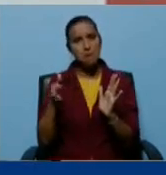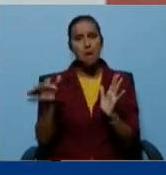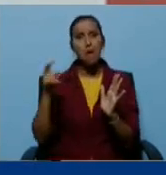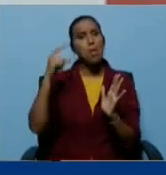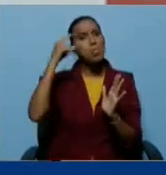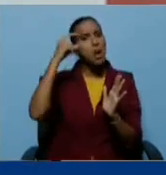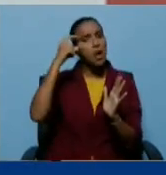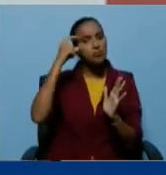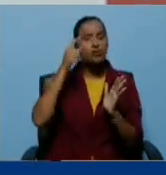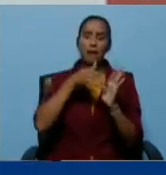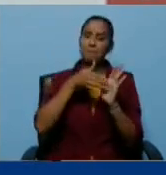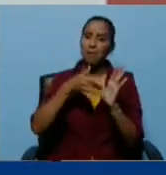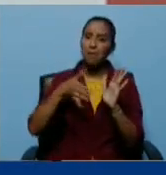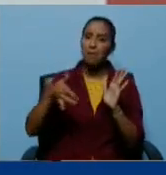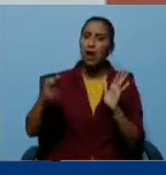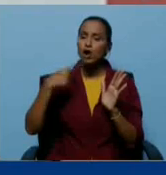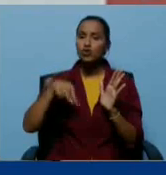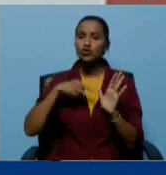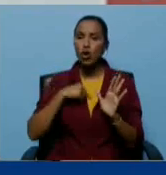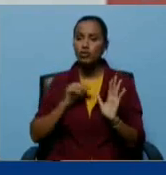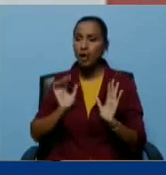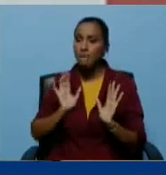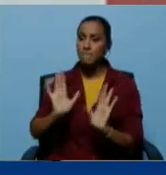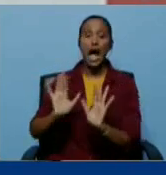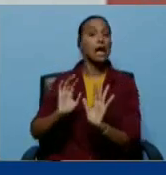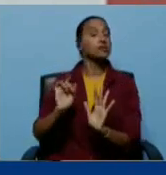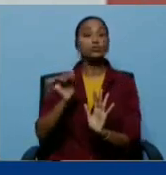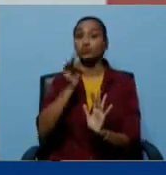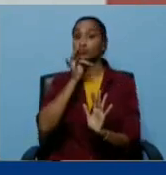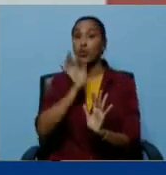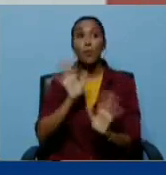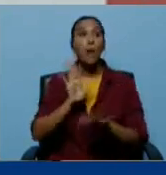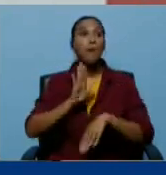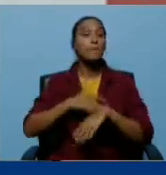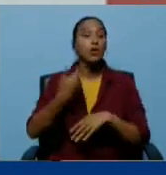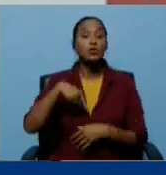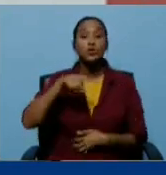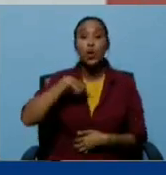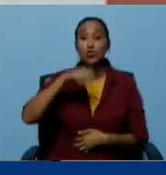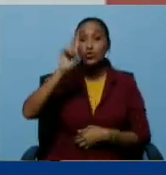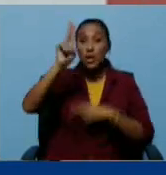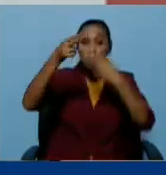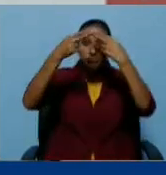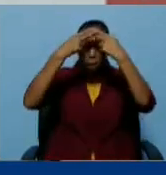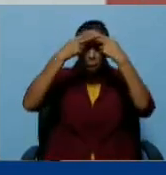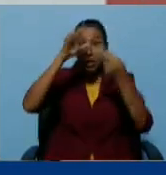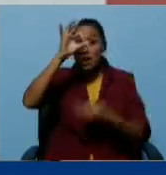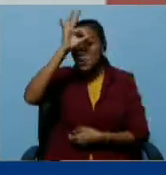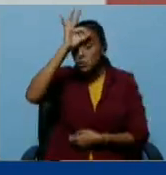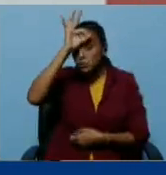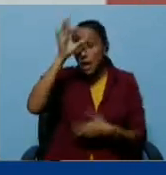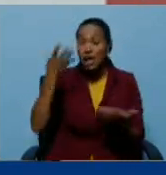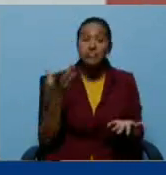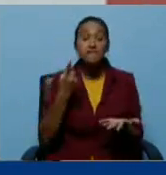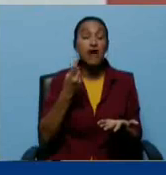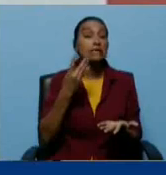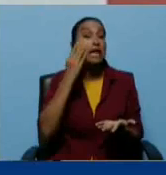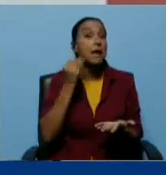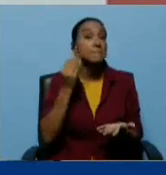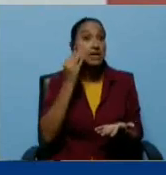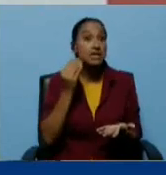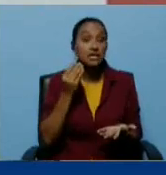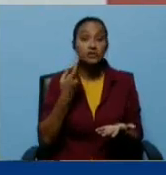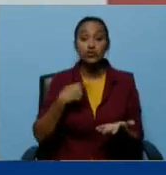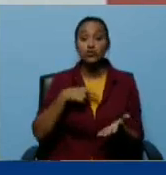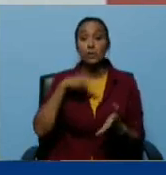En buena parte, ¿por qué? Por la inocencia, la falta de experiencia y por